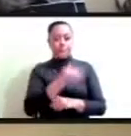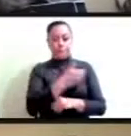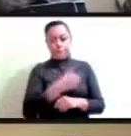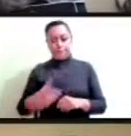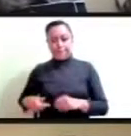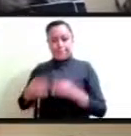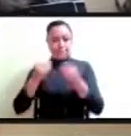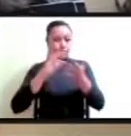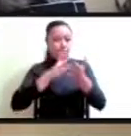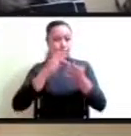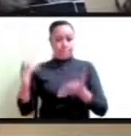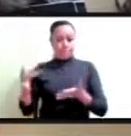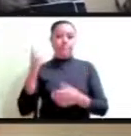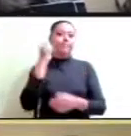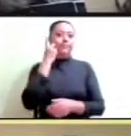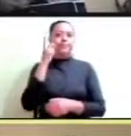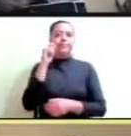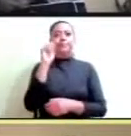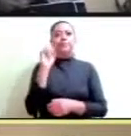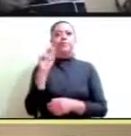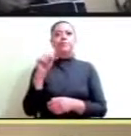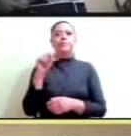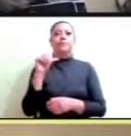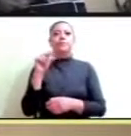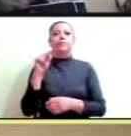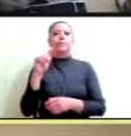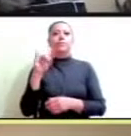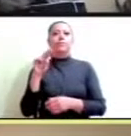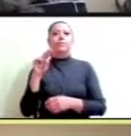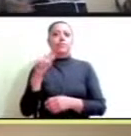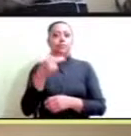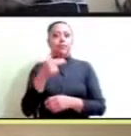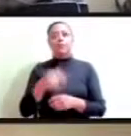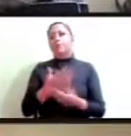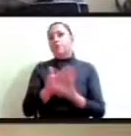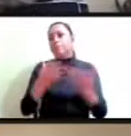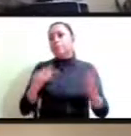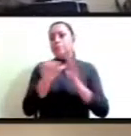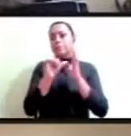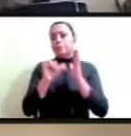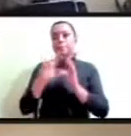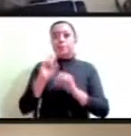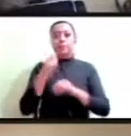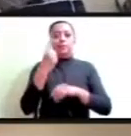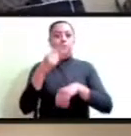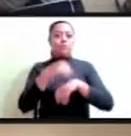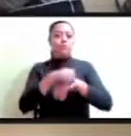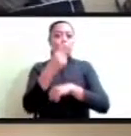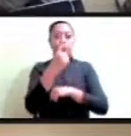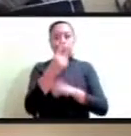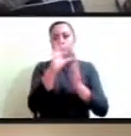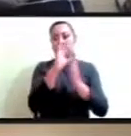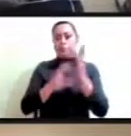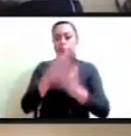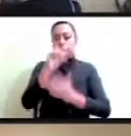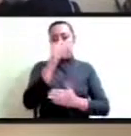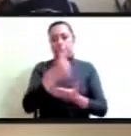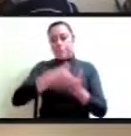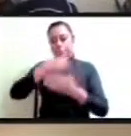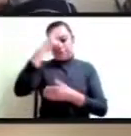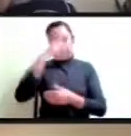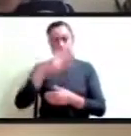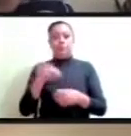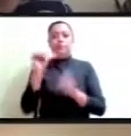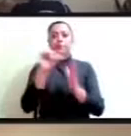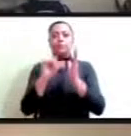Tonatiuh. Con fundamento en lo dispuesto por el artículo 31, numeral 1 de la Constitución Política de la Ciudad de México y los artículos 32, fracciones segunda